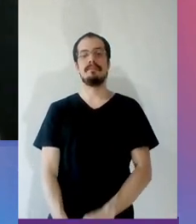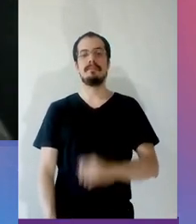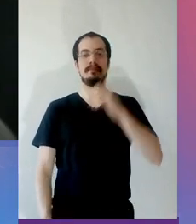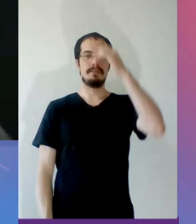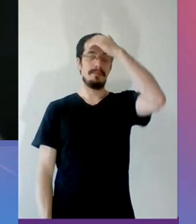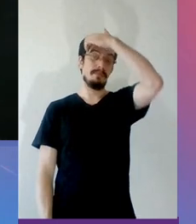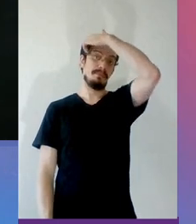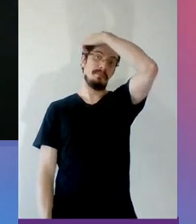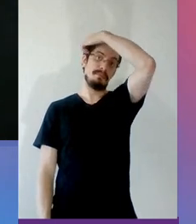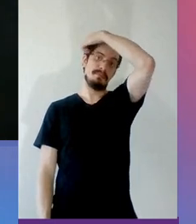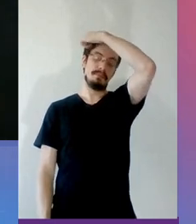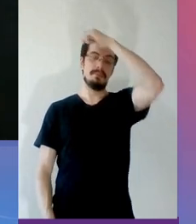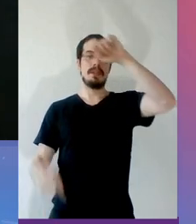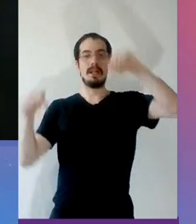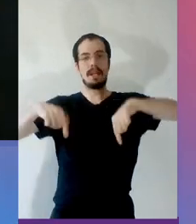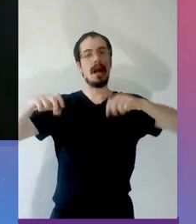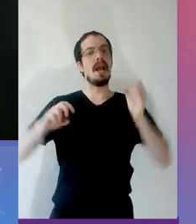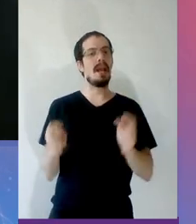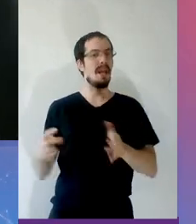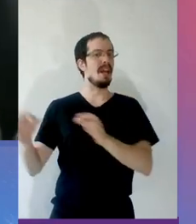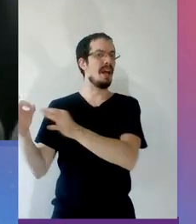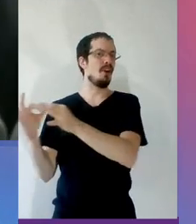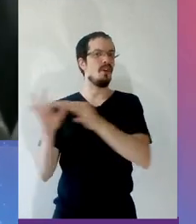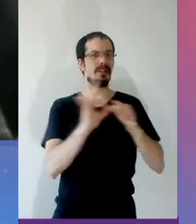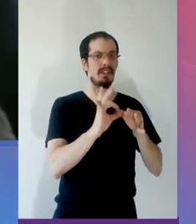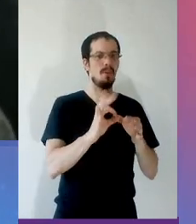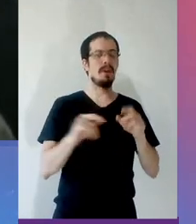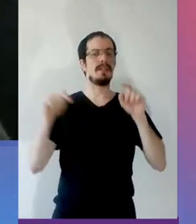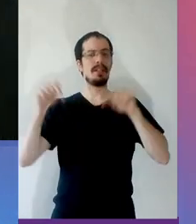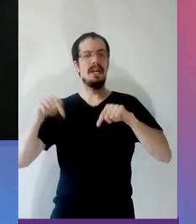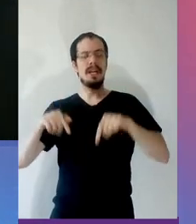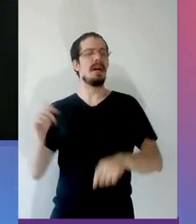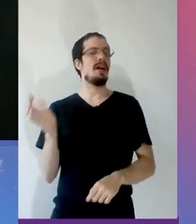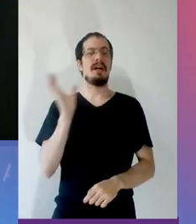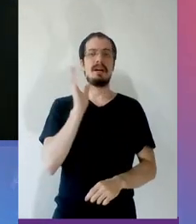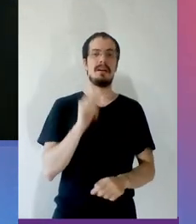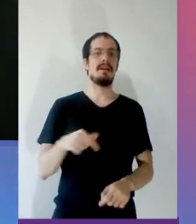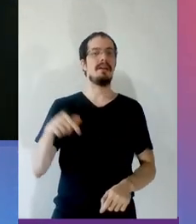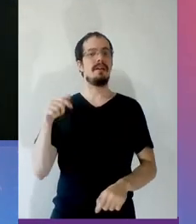las consecuencias van a requerir, no cabe duda, ¿no es cierto?,